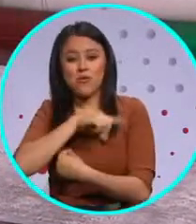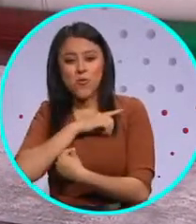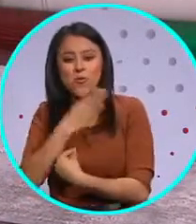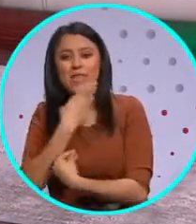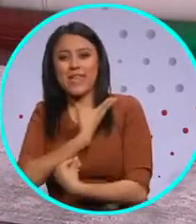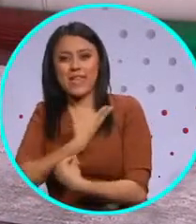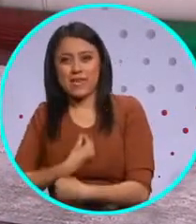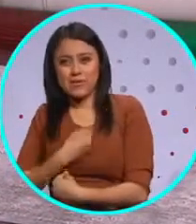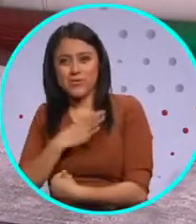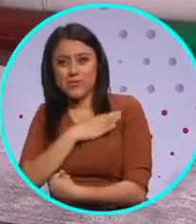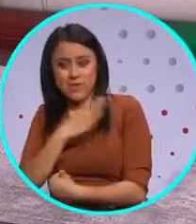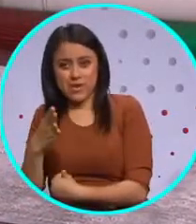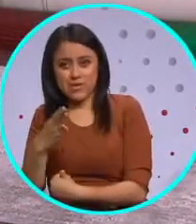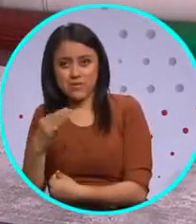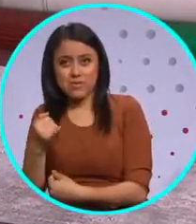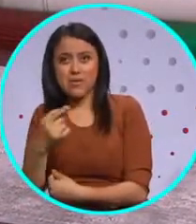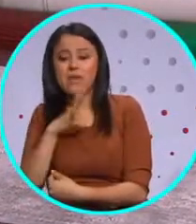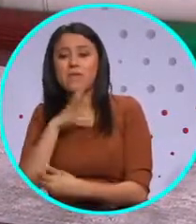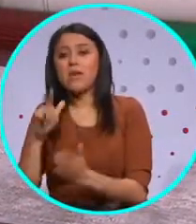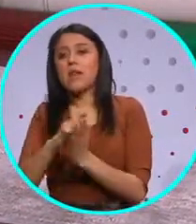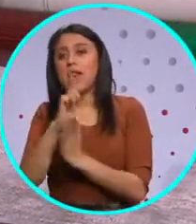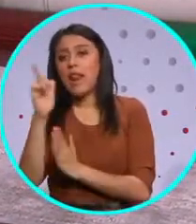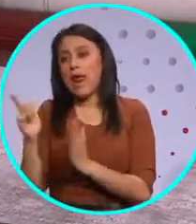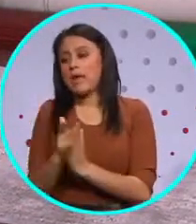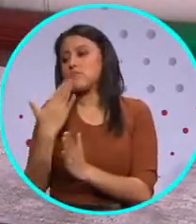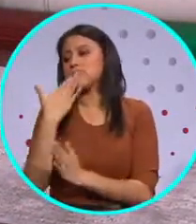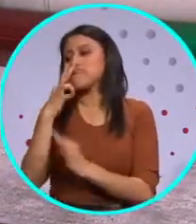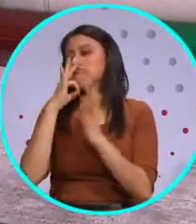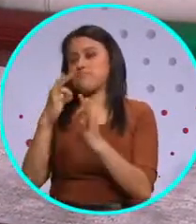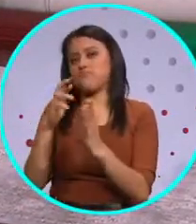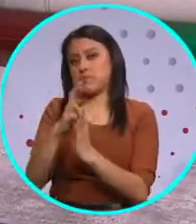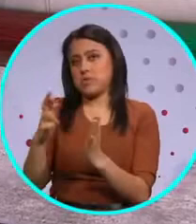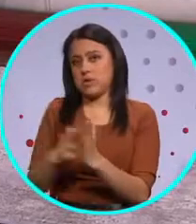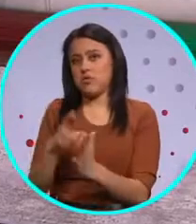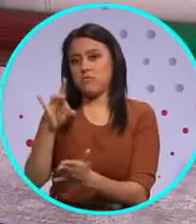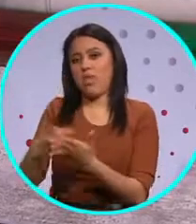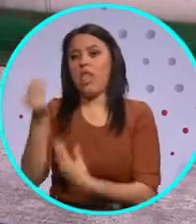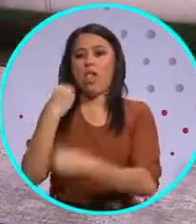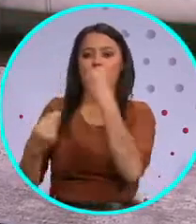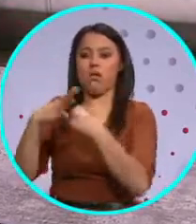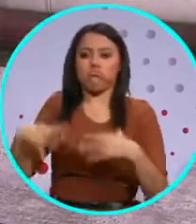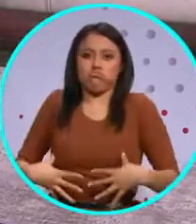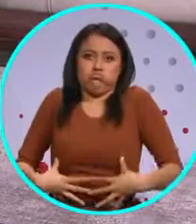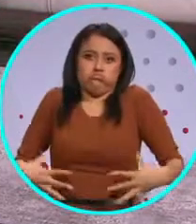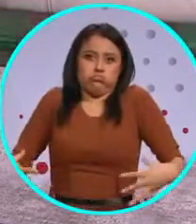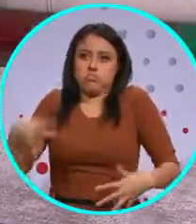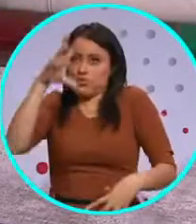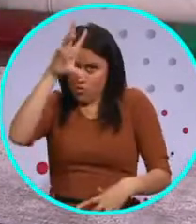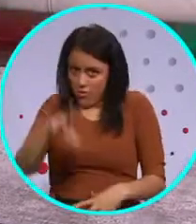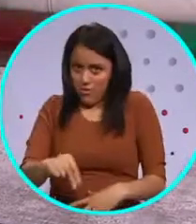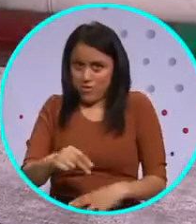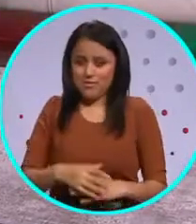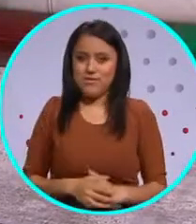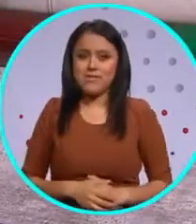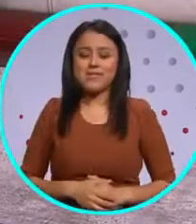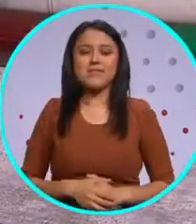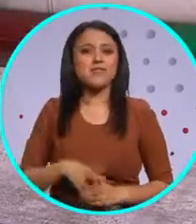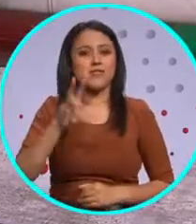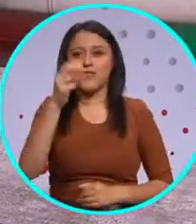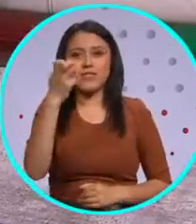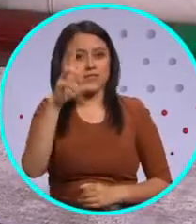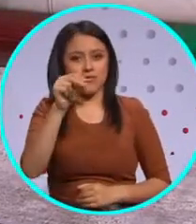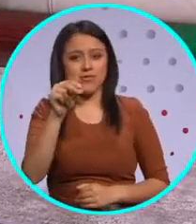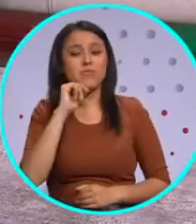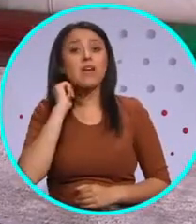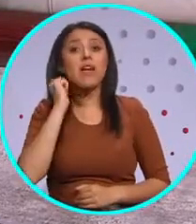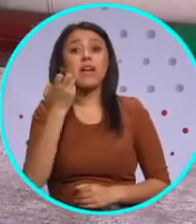hijos hágalo como marcan las reglas para que estén sanos no se trata de llenar poquitos para comercios en diciembre dentro que de